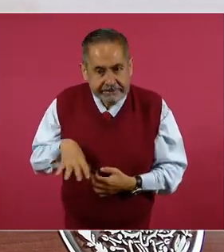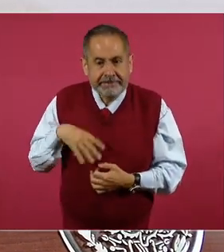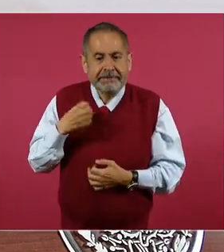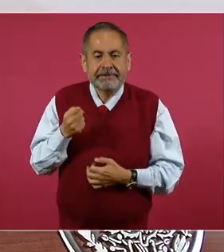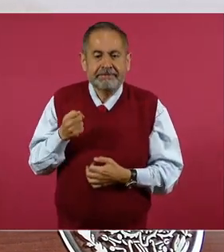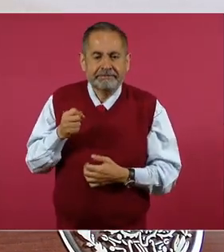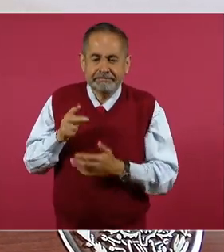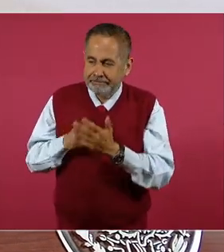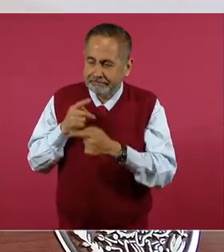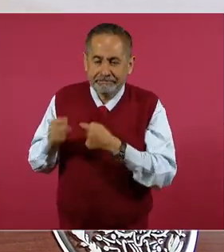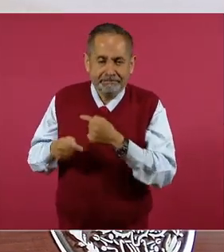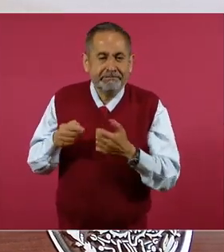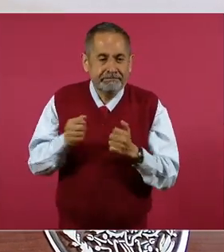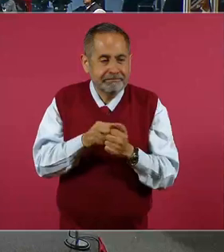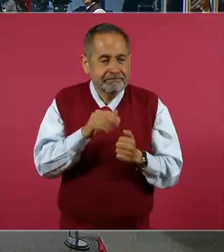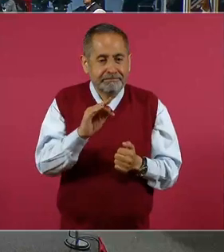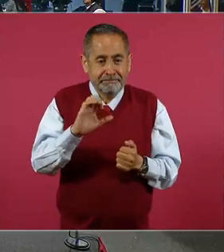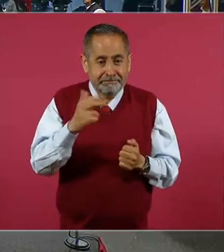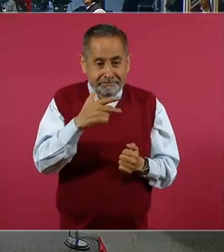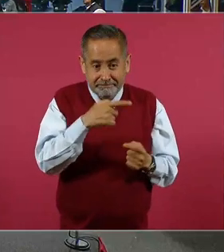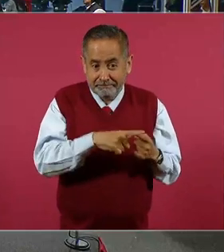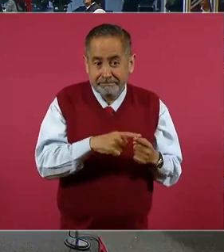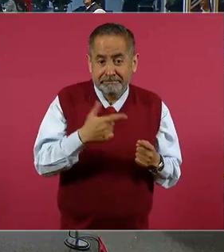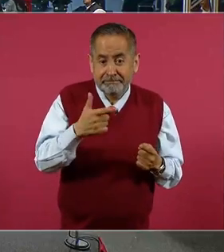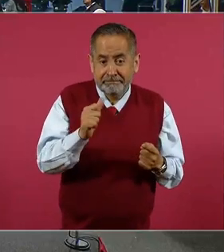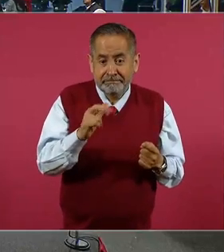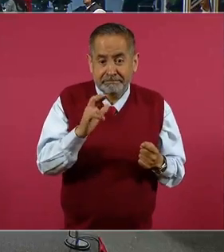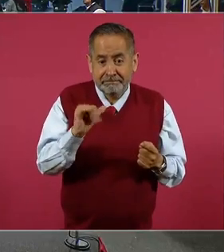y García Luna, imagínense,